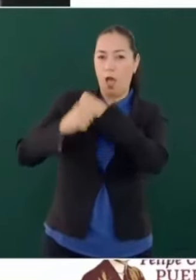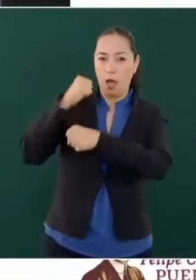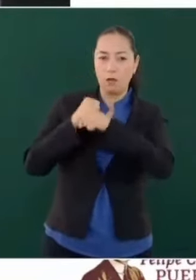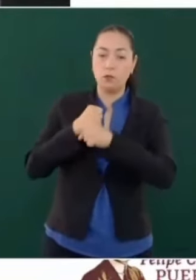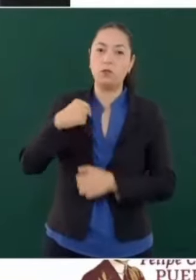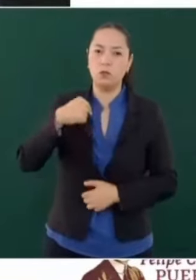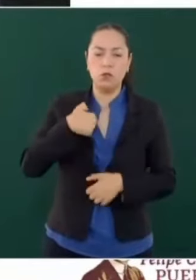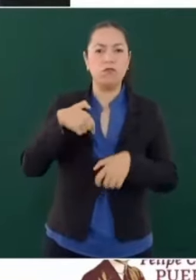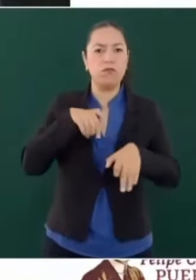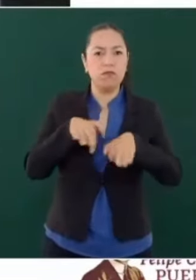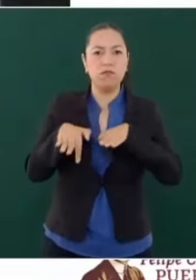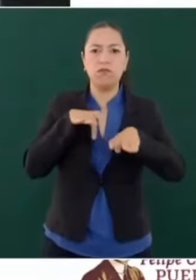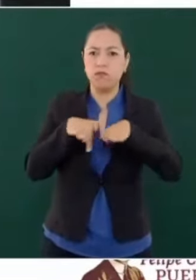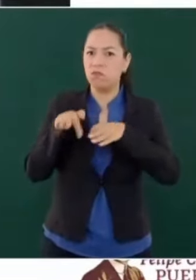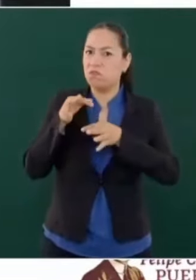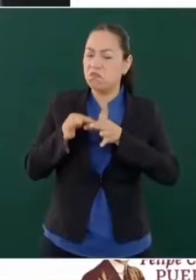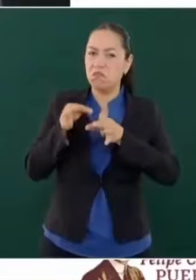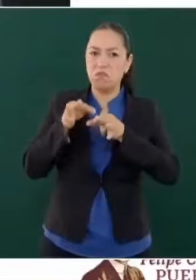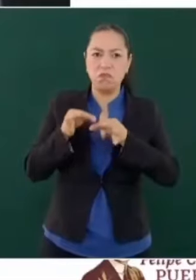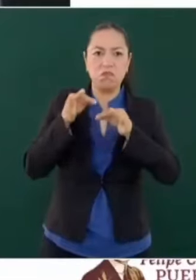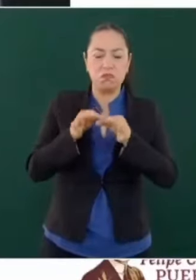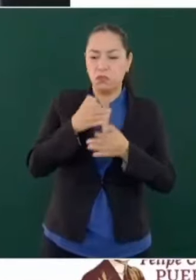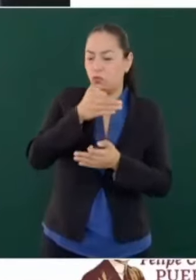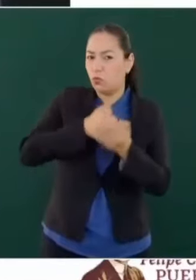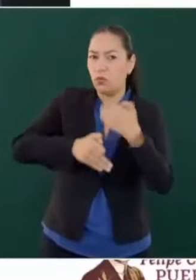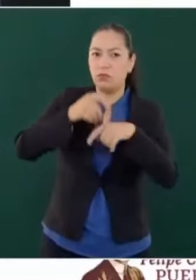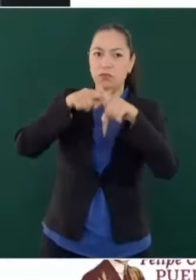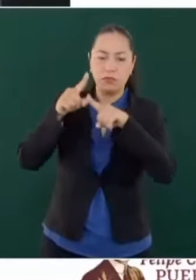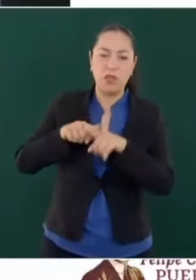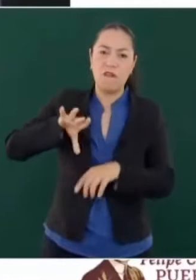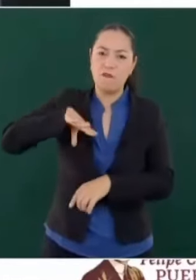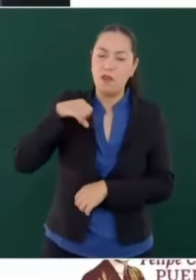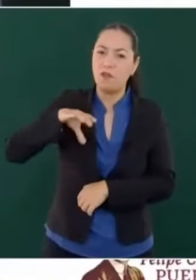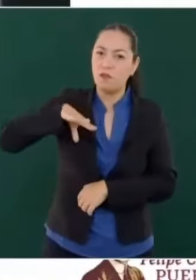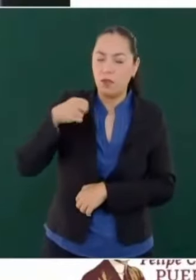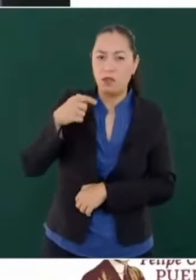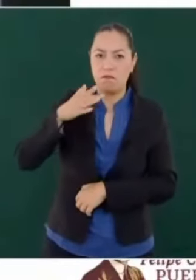trabajé lo más que pude con todas mis capacidades,